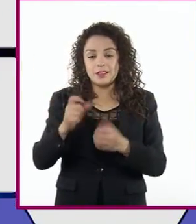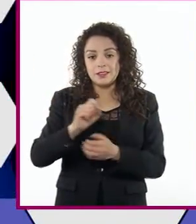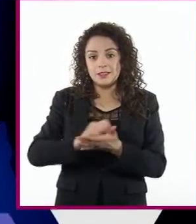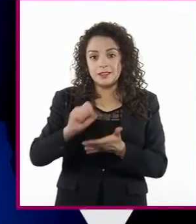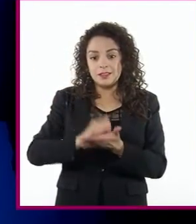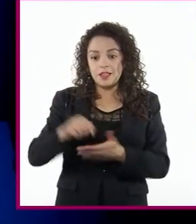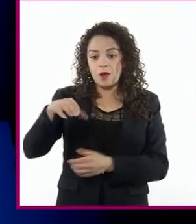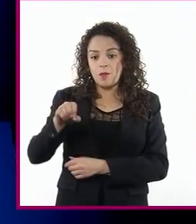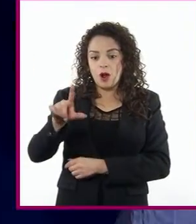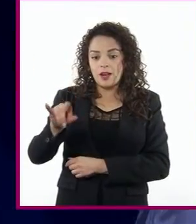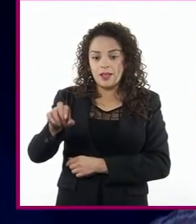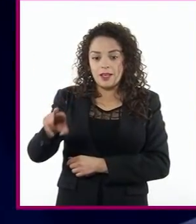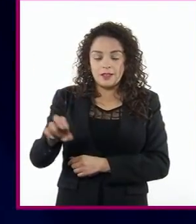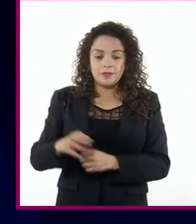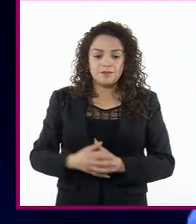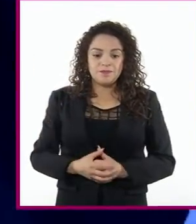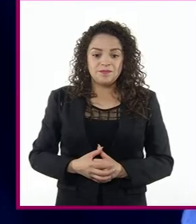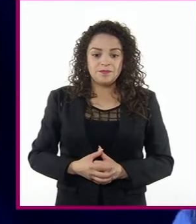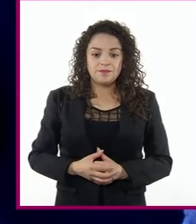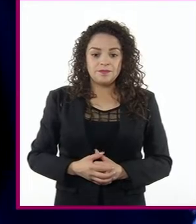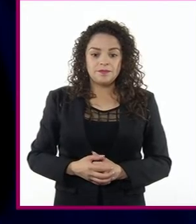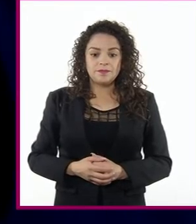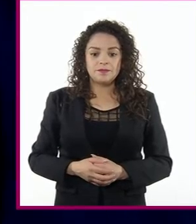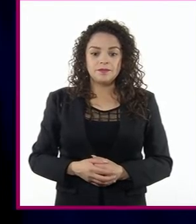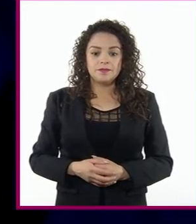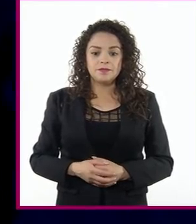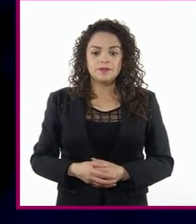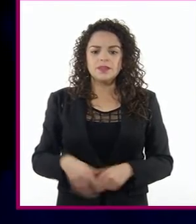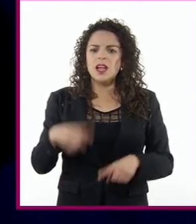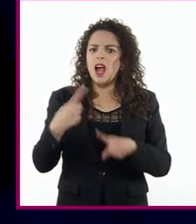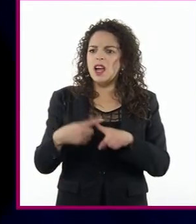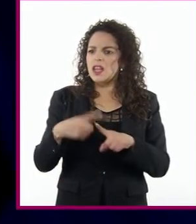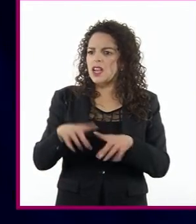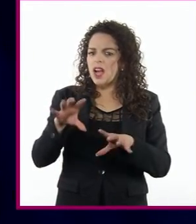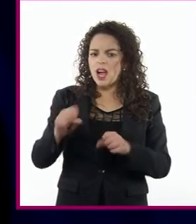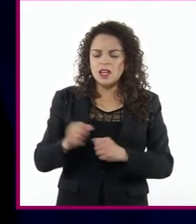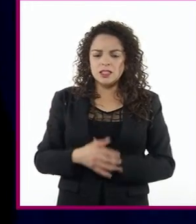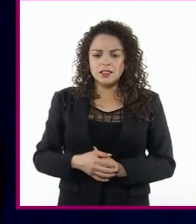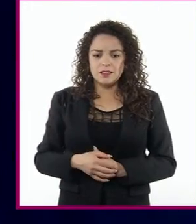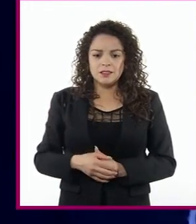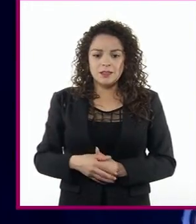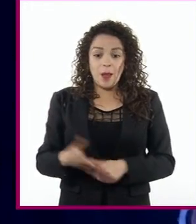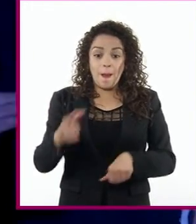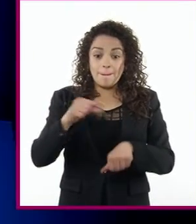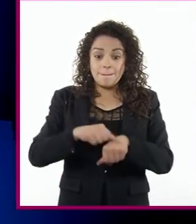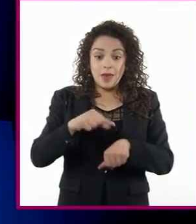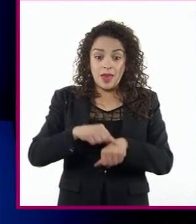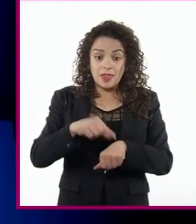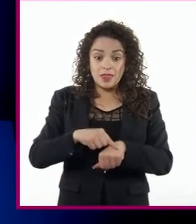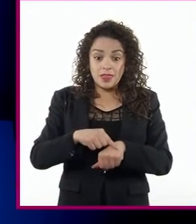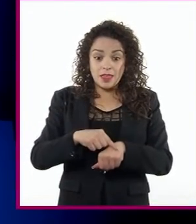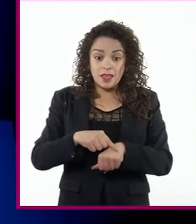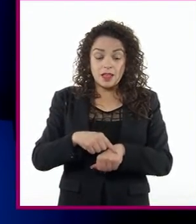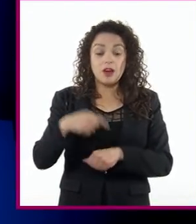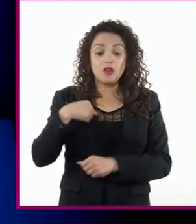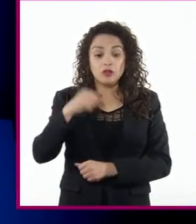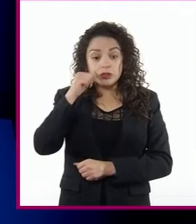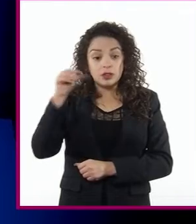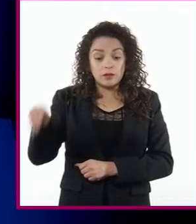¿Quién es? Soy un médico ambulante que va de pueblo en pueblo, de ciudad en